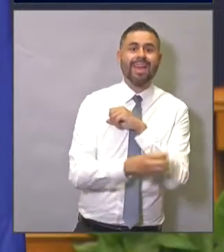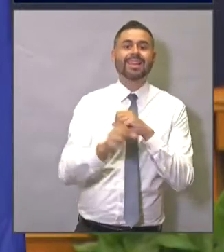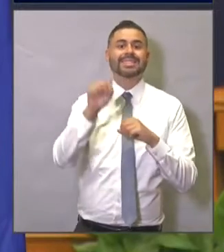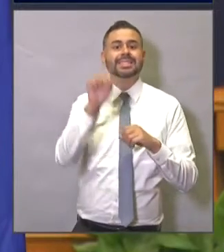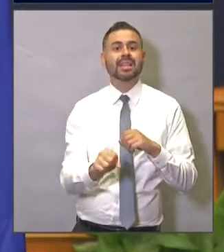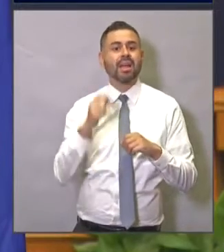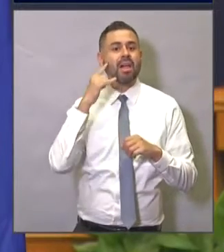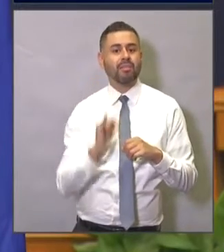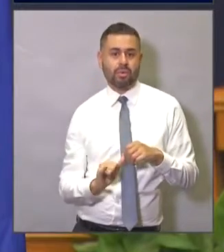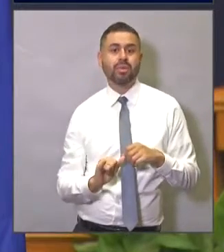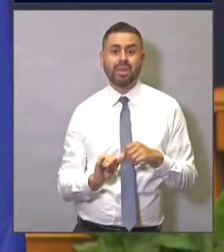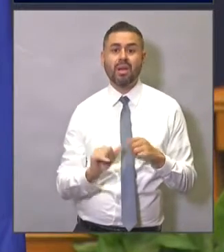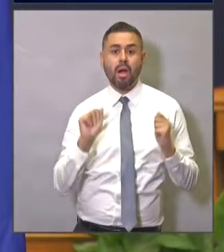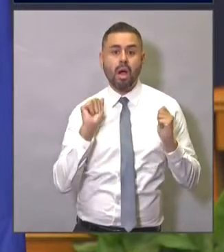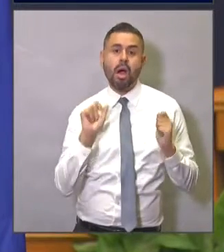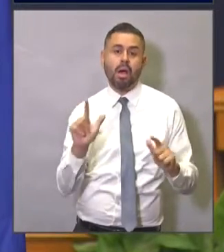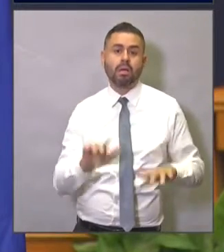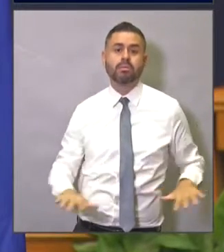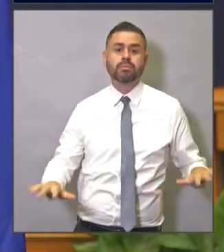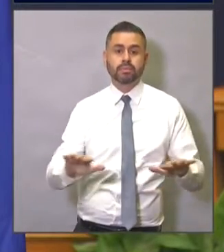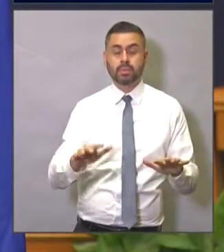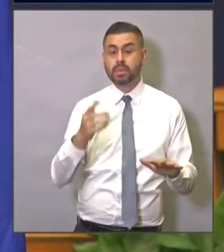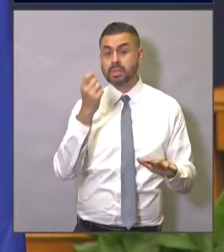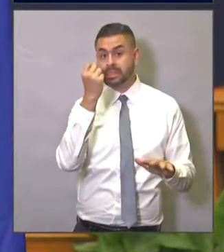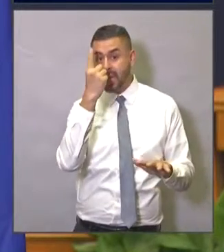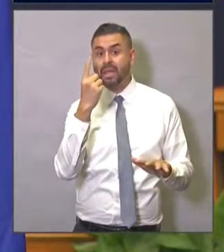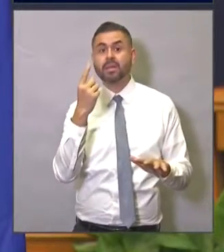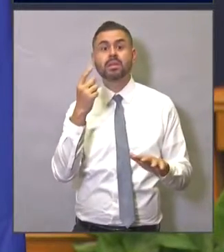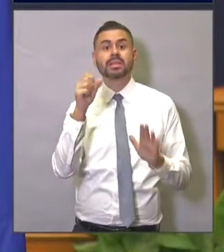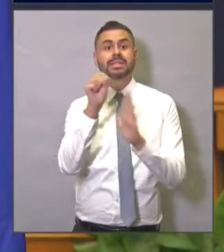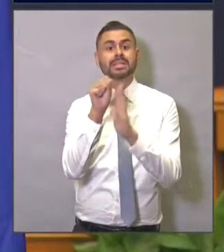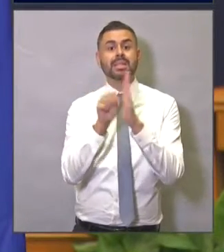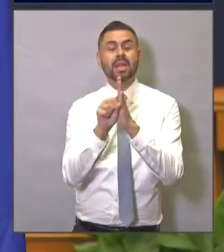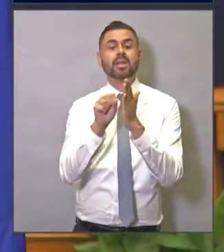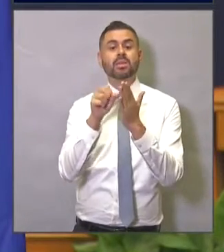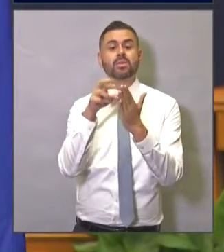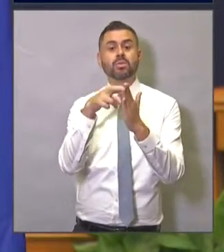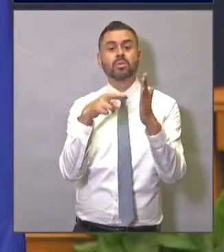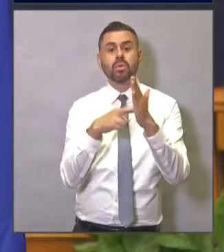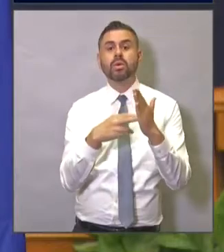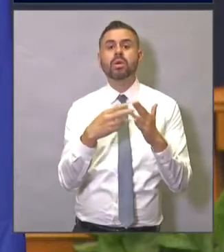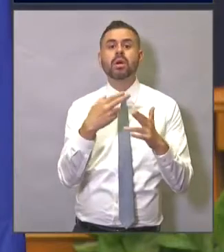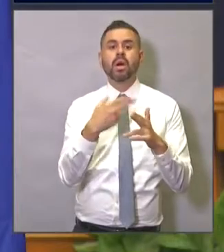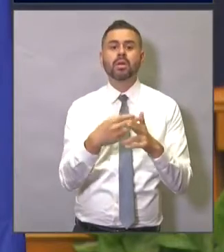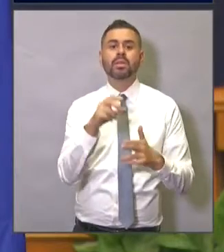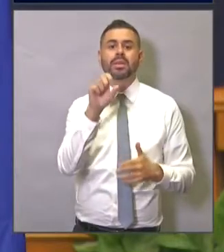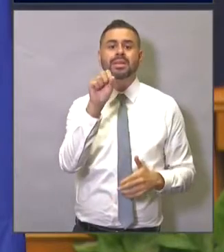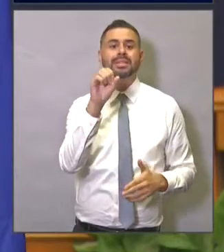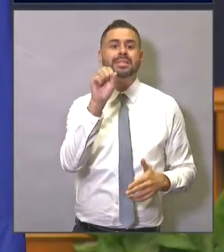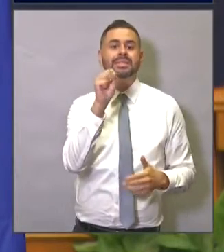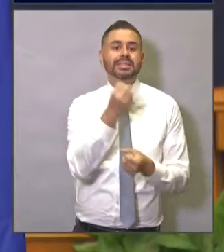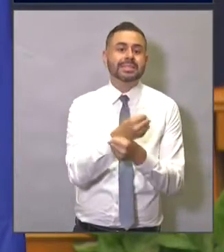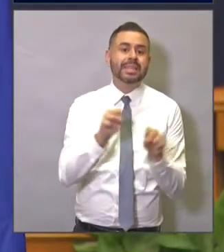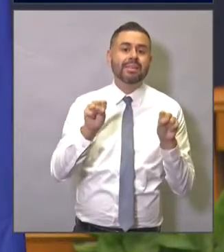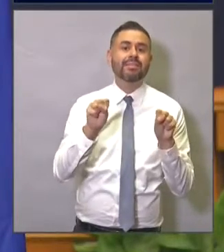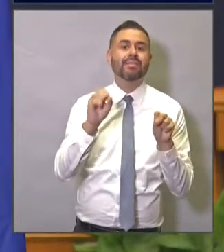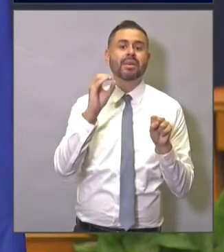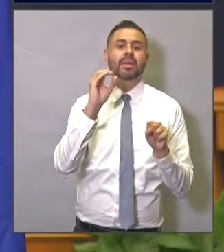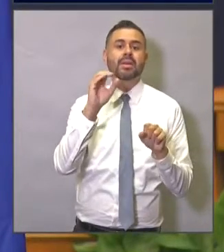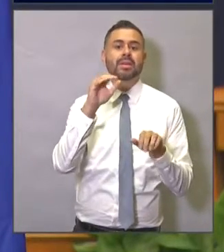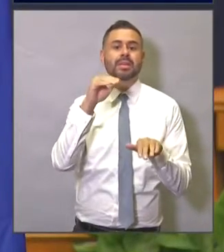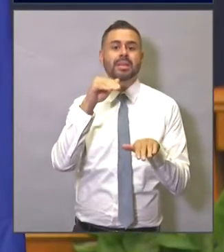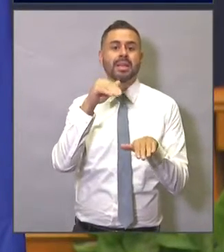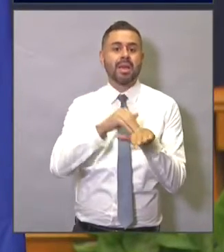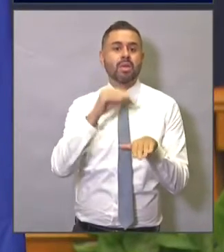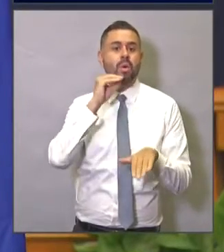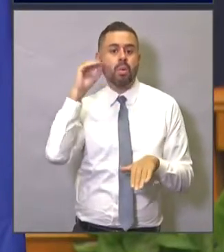orden regional del Safer at Home, más seguro en tu casa del gobernador Newsom. Y si